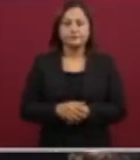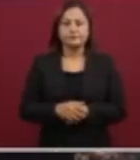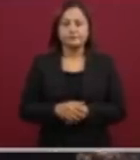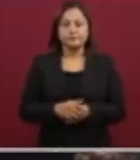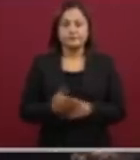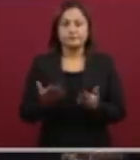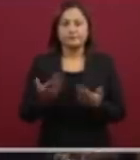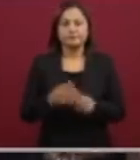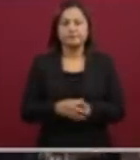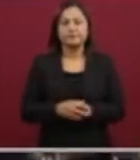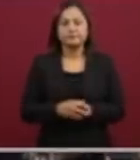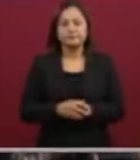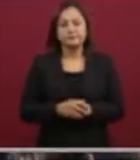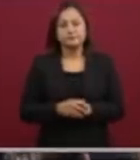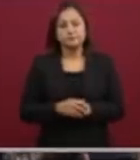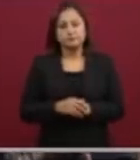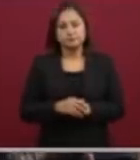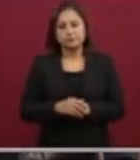Disculpe, hay una